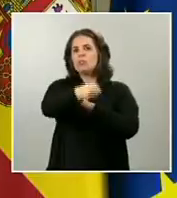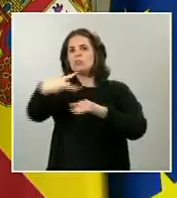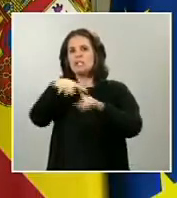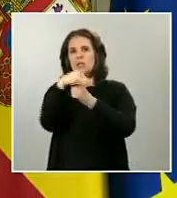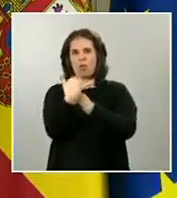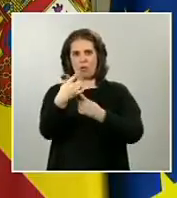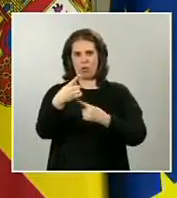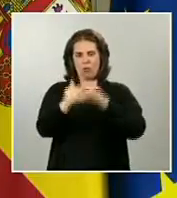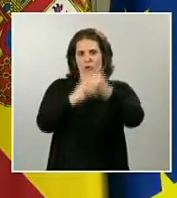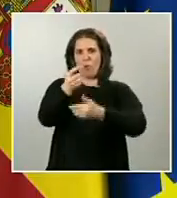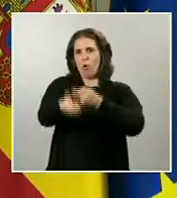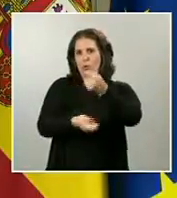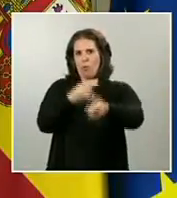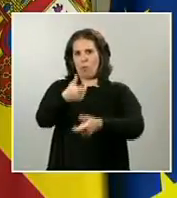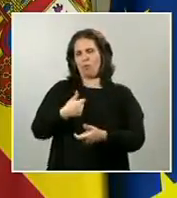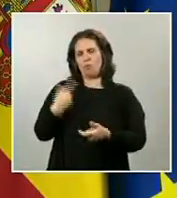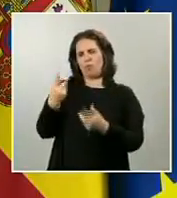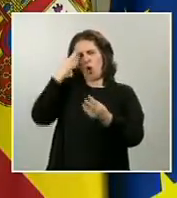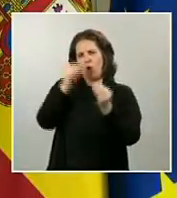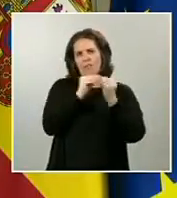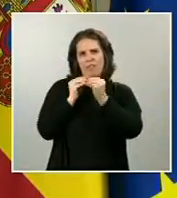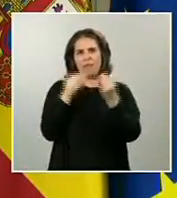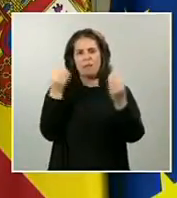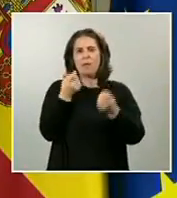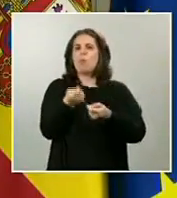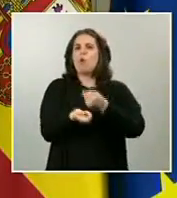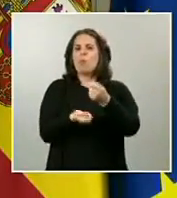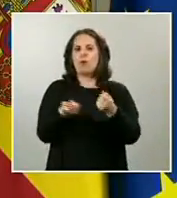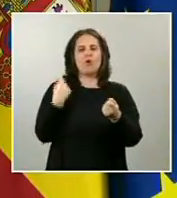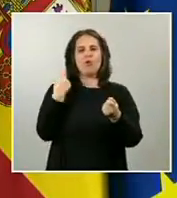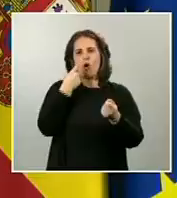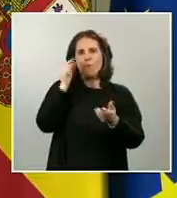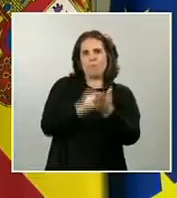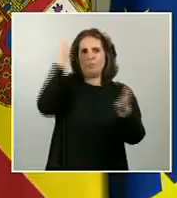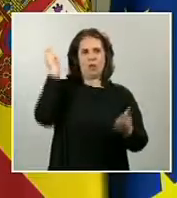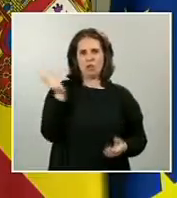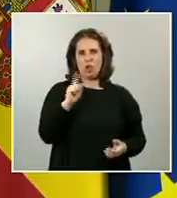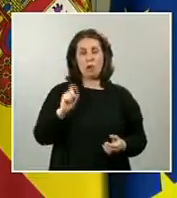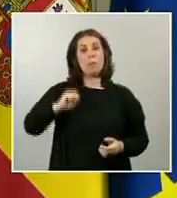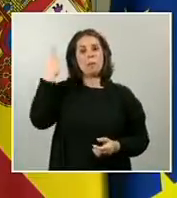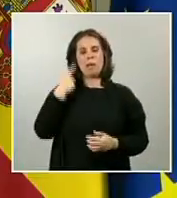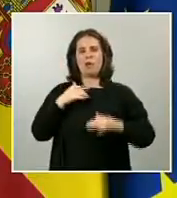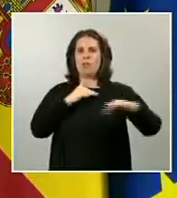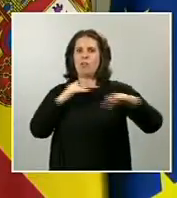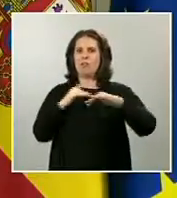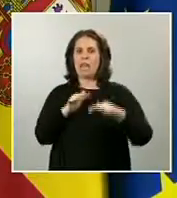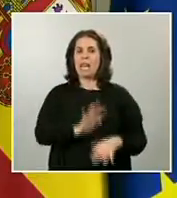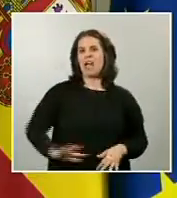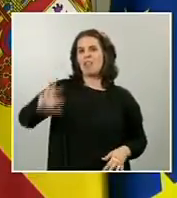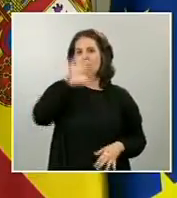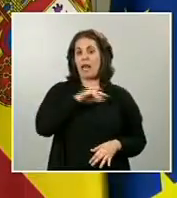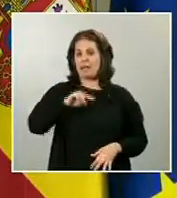progresiva y que tenemos que activar en primer lugar el turismo nacional, ya que será el primero en recuperarse.